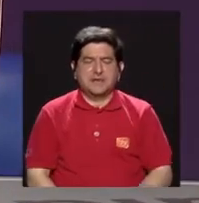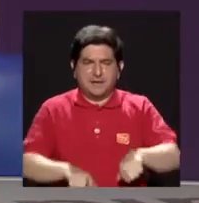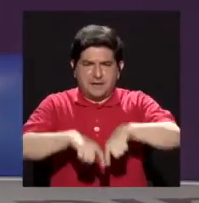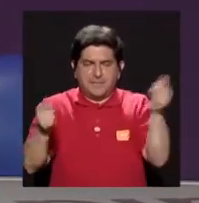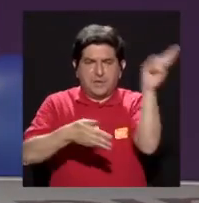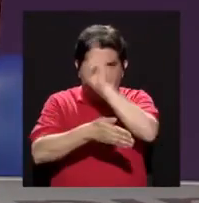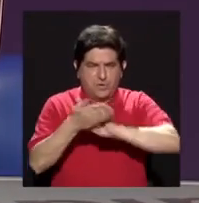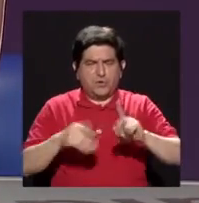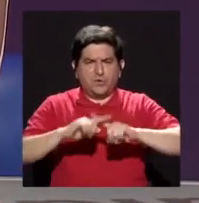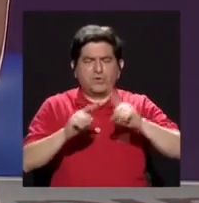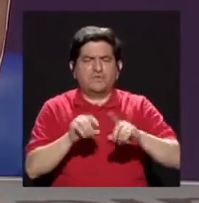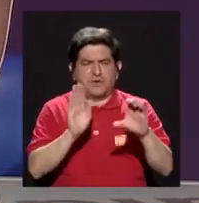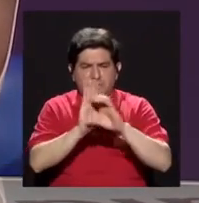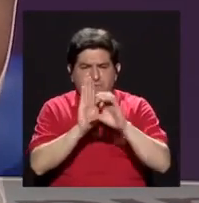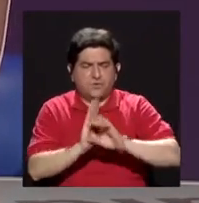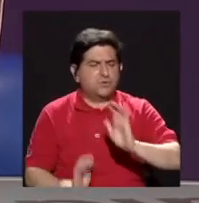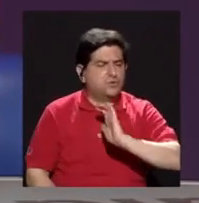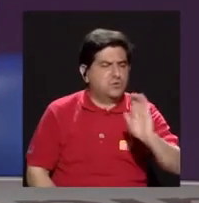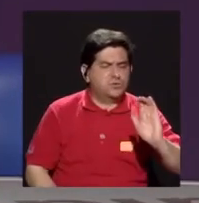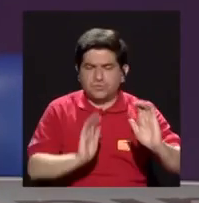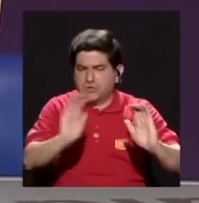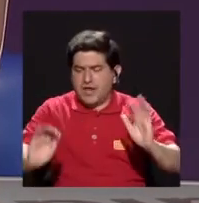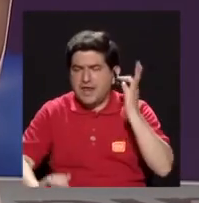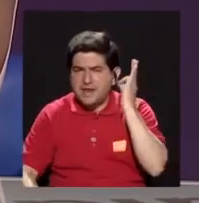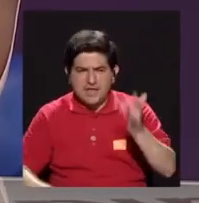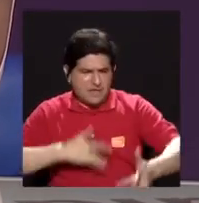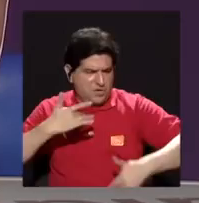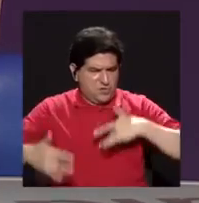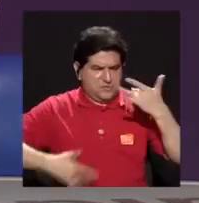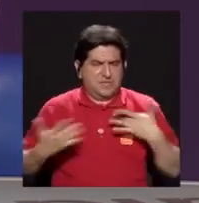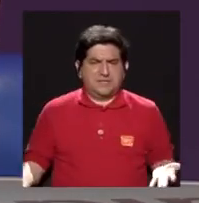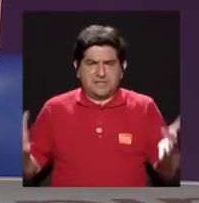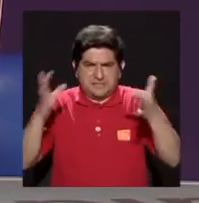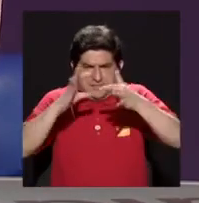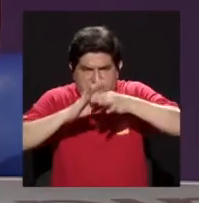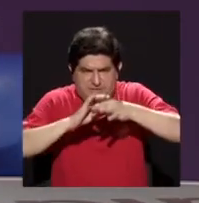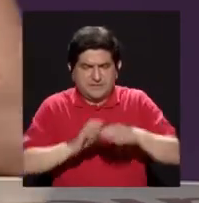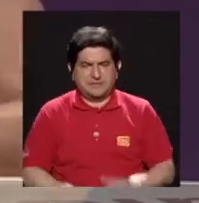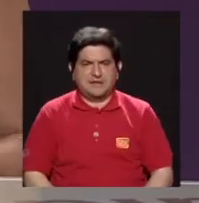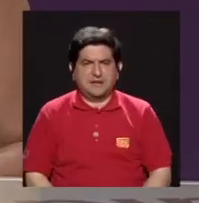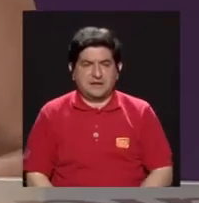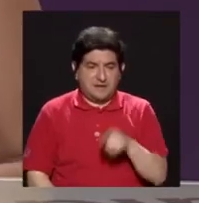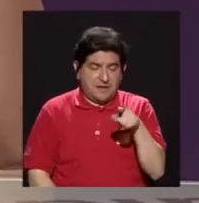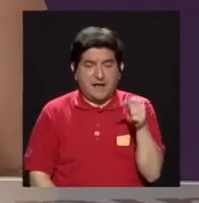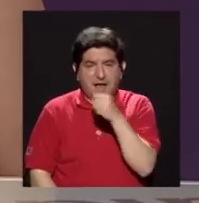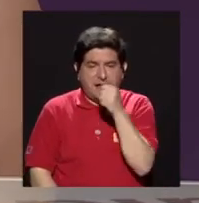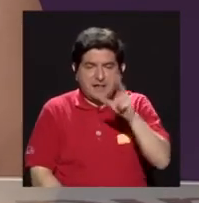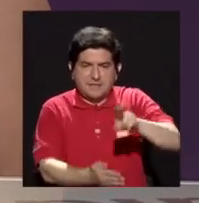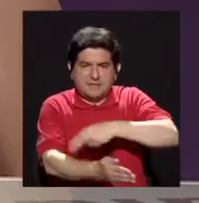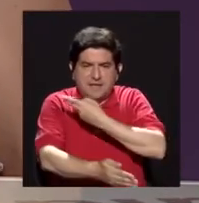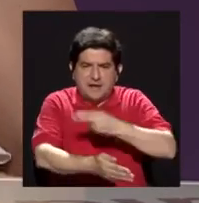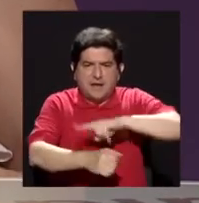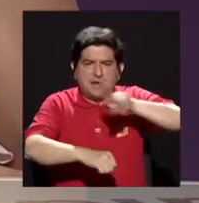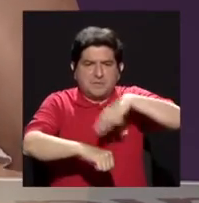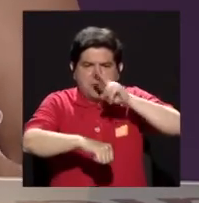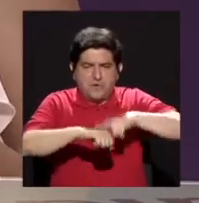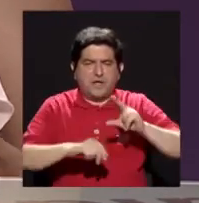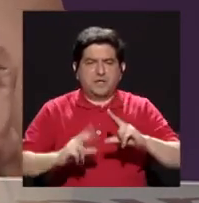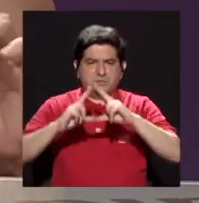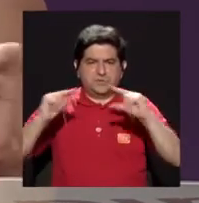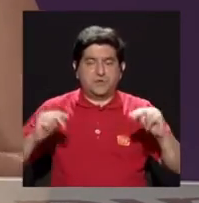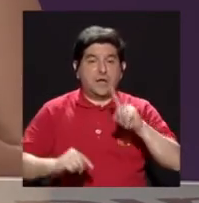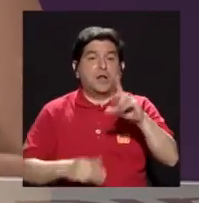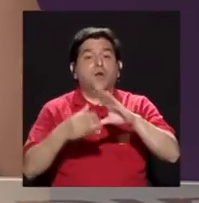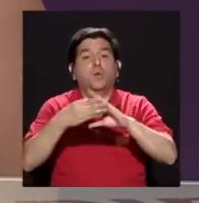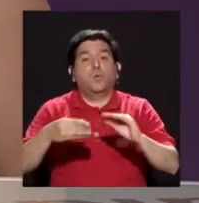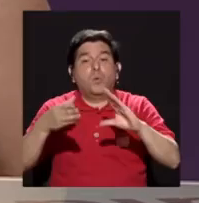una serie de fotos de niños y niñas sobre cómo se sentían con respecto al canto del himno de Nicaragua. Y uno de los